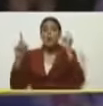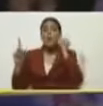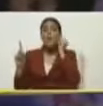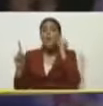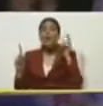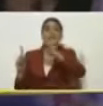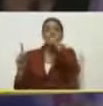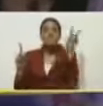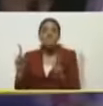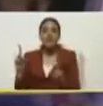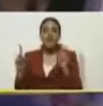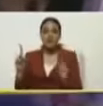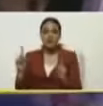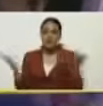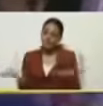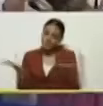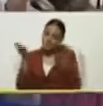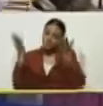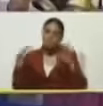Entonces,